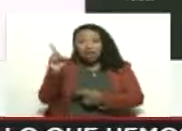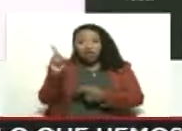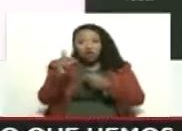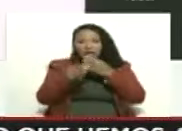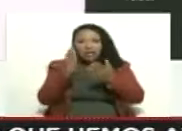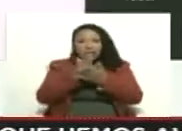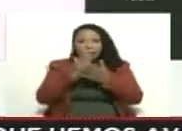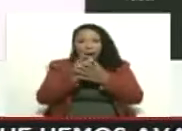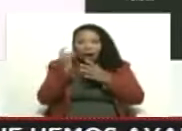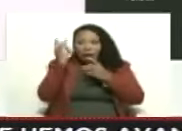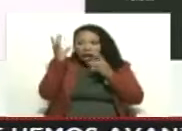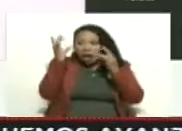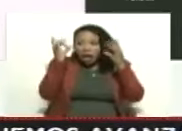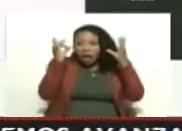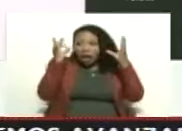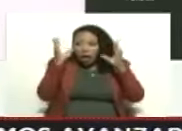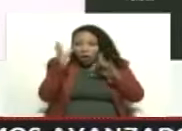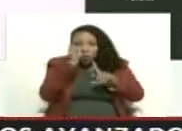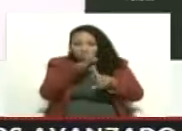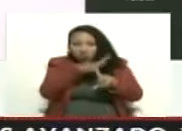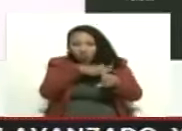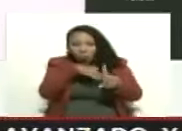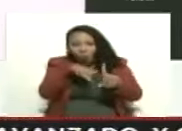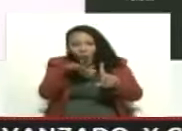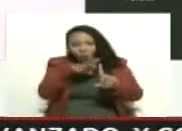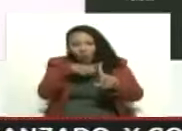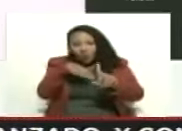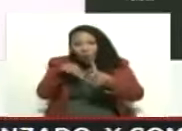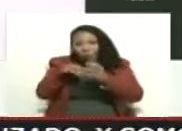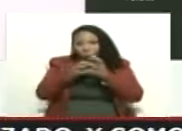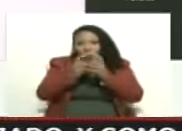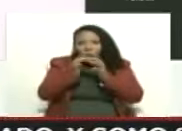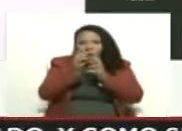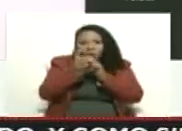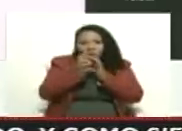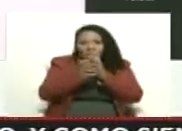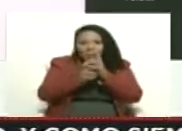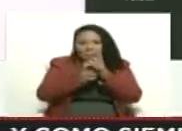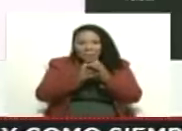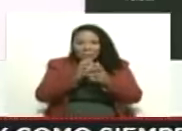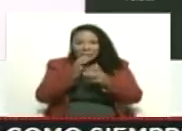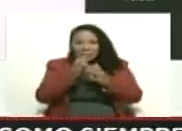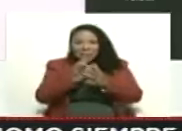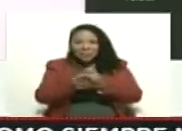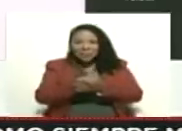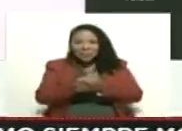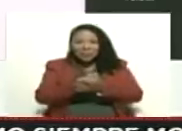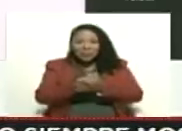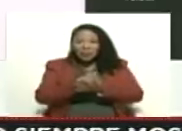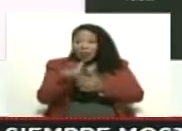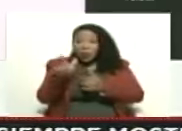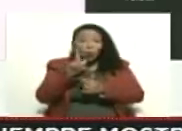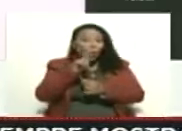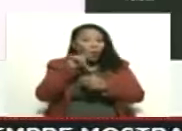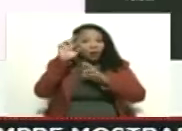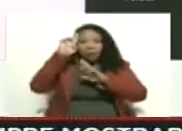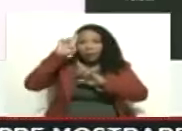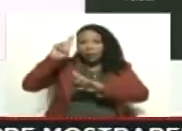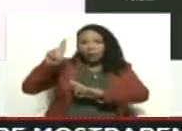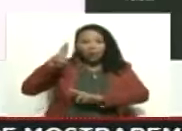de de de la manipulación del engaño nos han demostrado que ellos no ellos no respetan